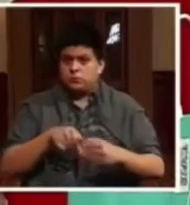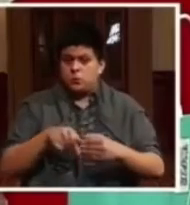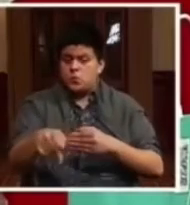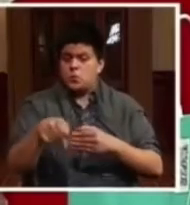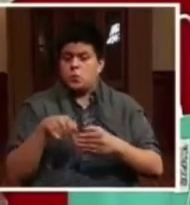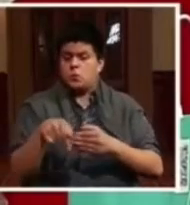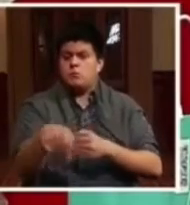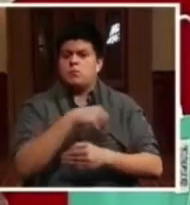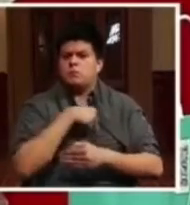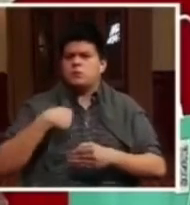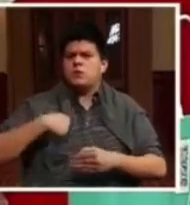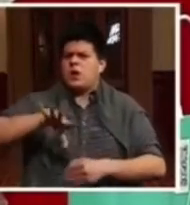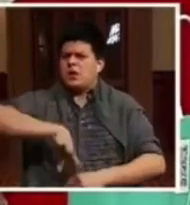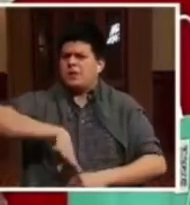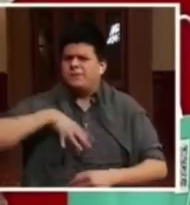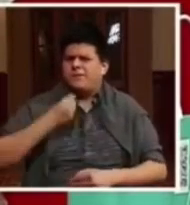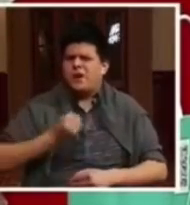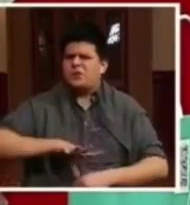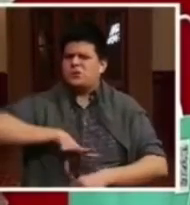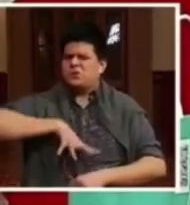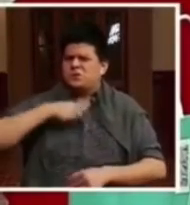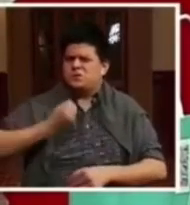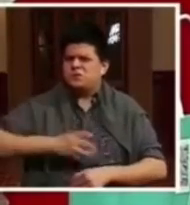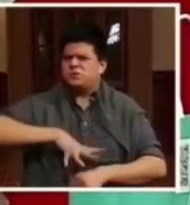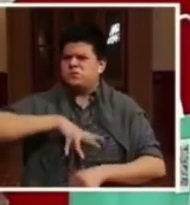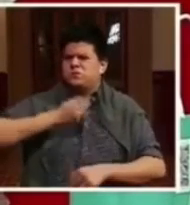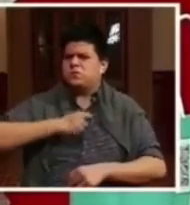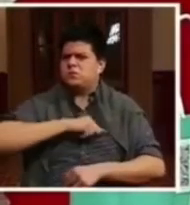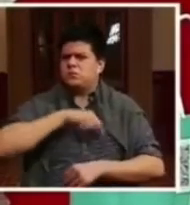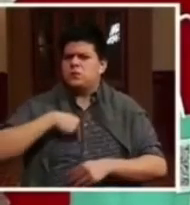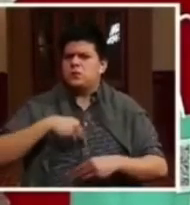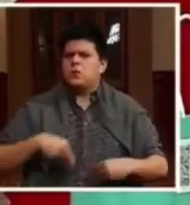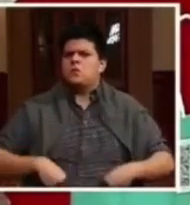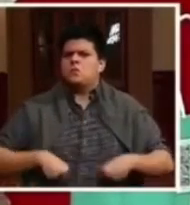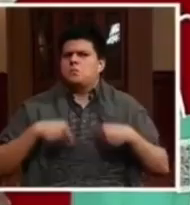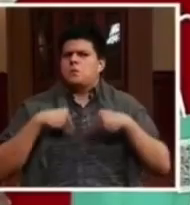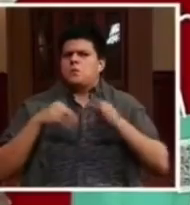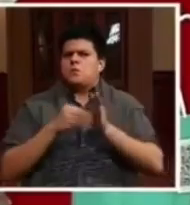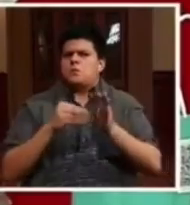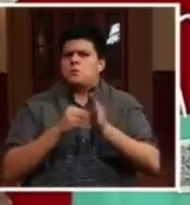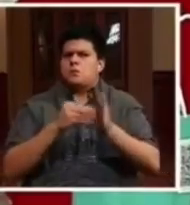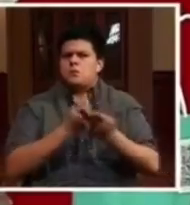vamos a hacer un esfuerzo todos para poder seguir con vida y con salud.